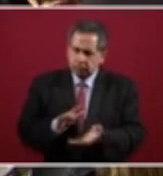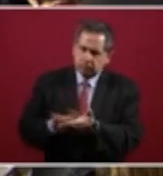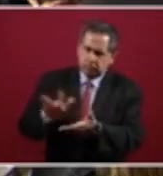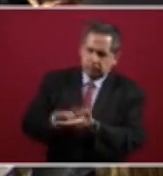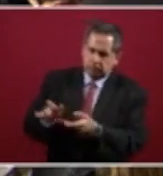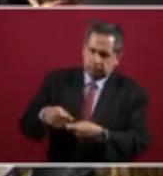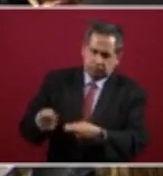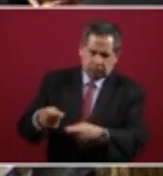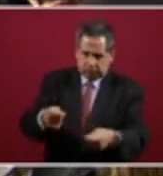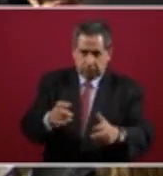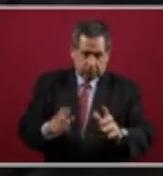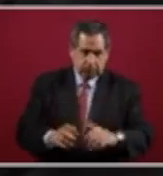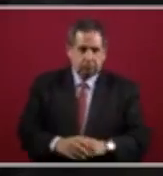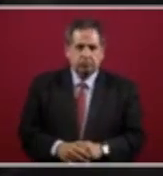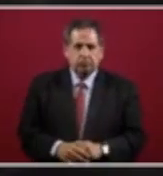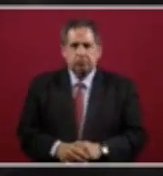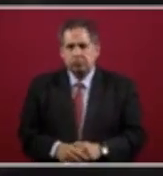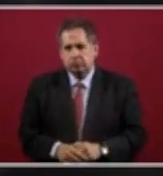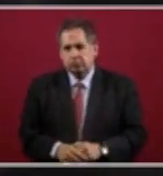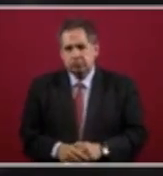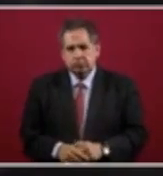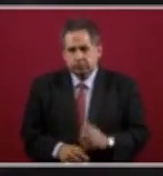apoyos para